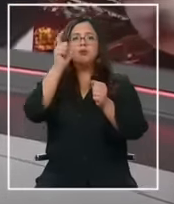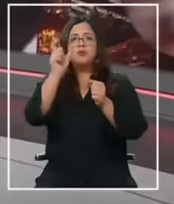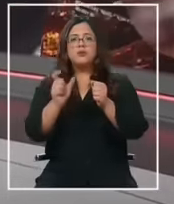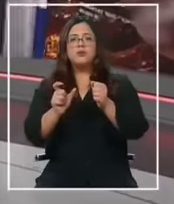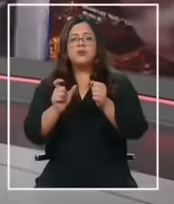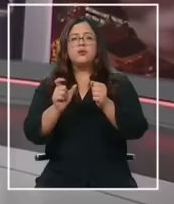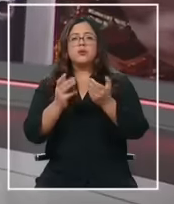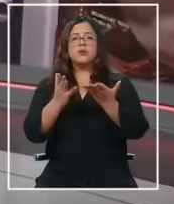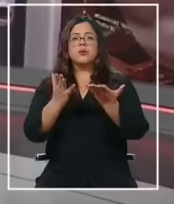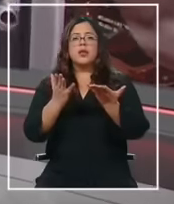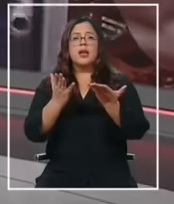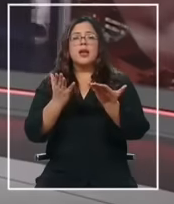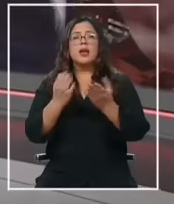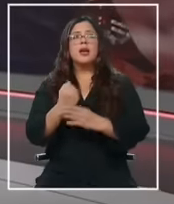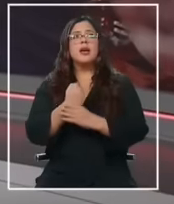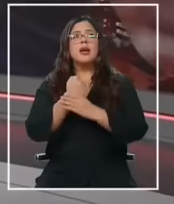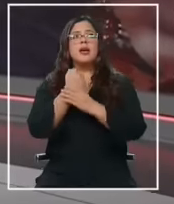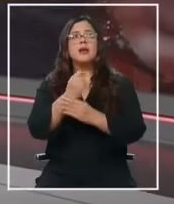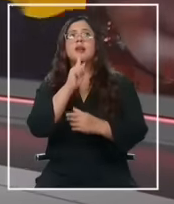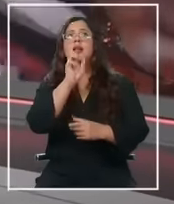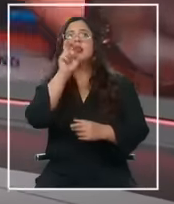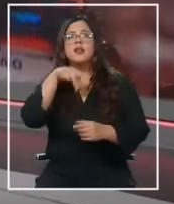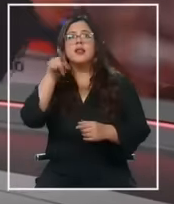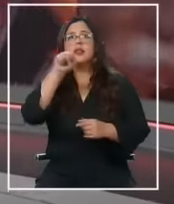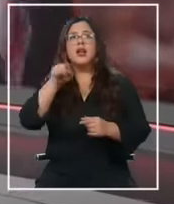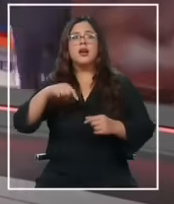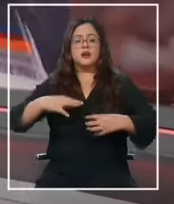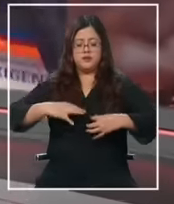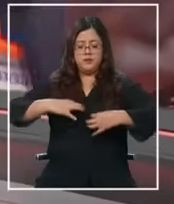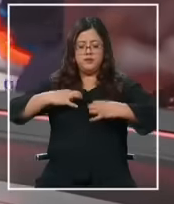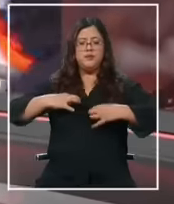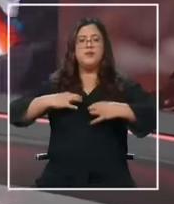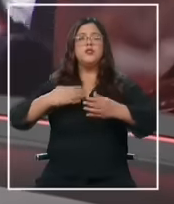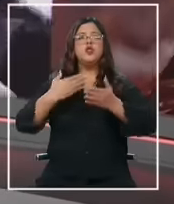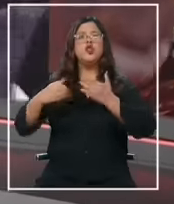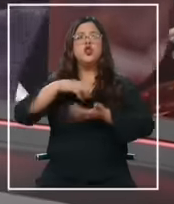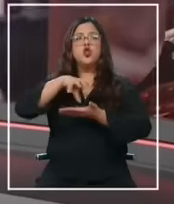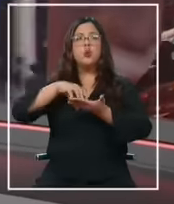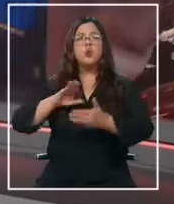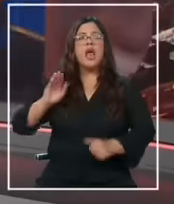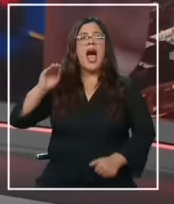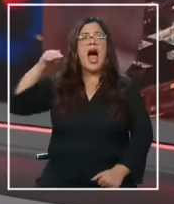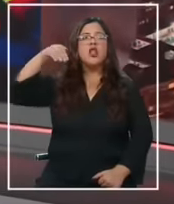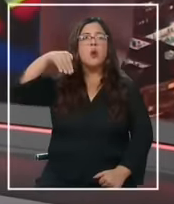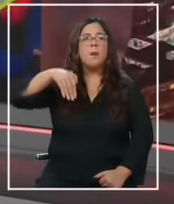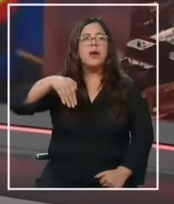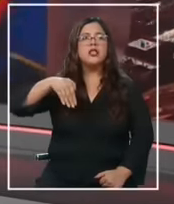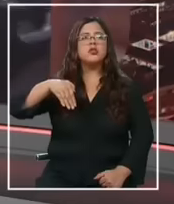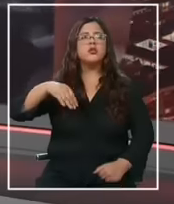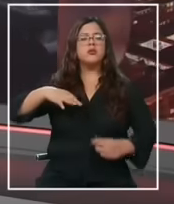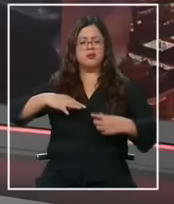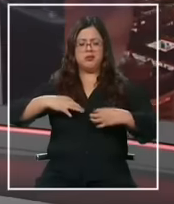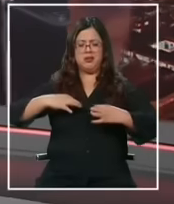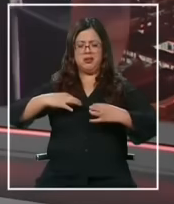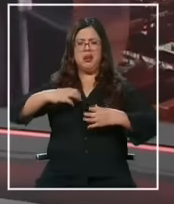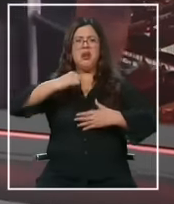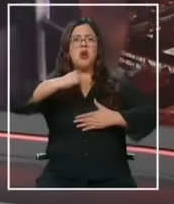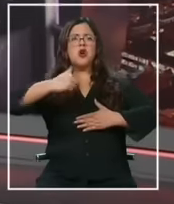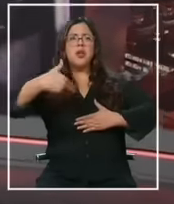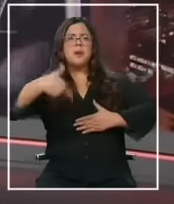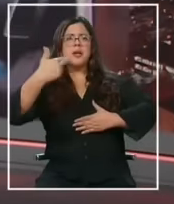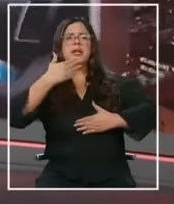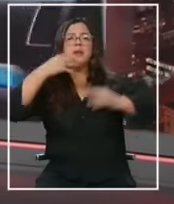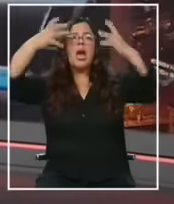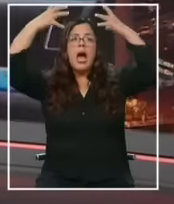una ambulancia de alto hospicio poniéndose sus implementos de seguridad. Miren, ¿y qué hay ahí? Un chaleco antibalas y un